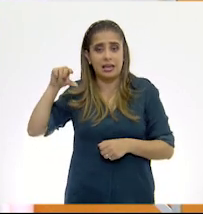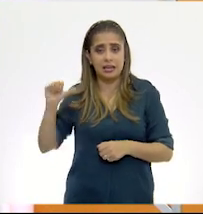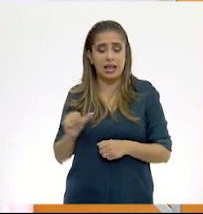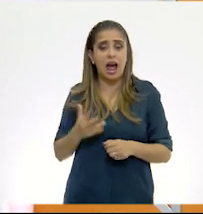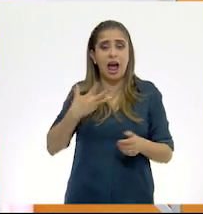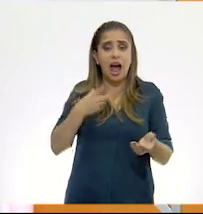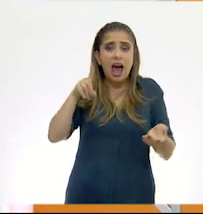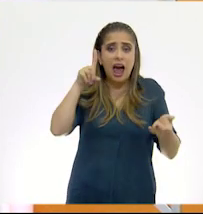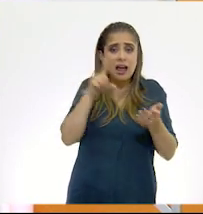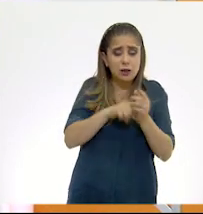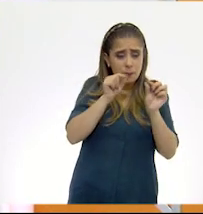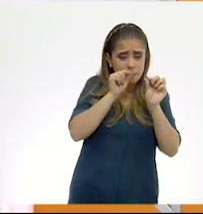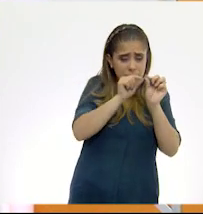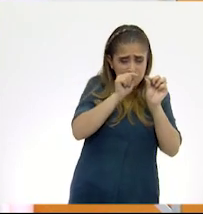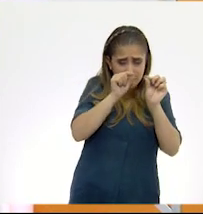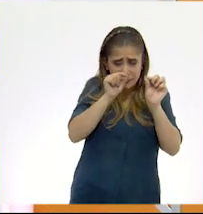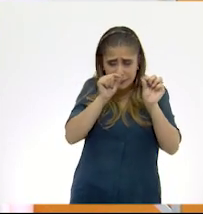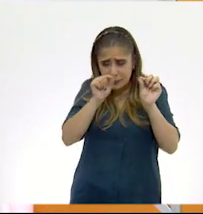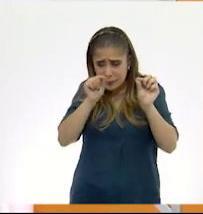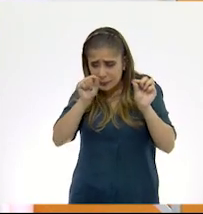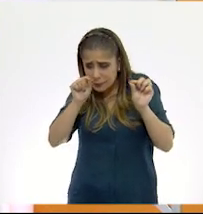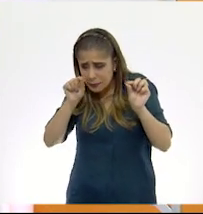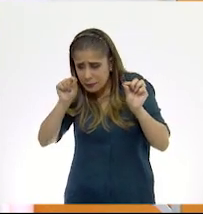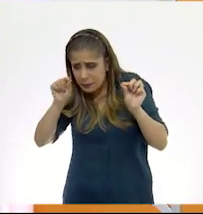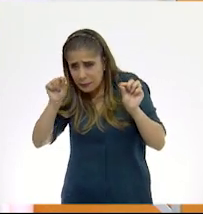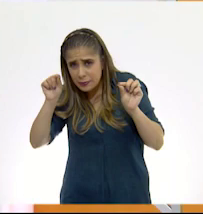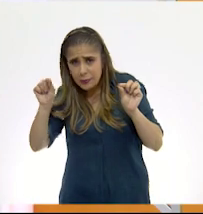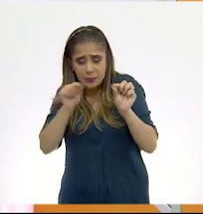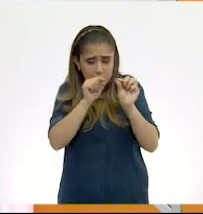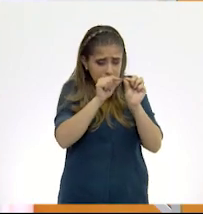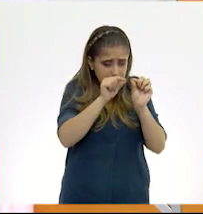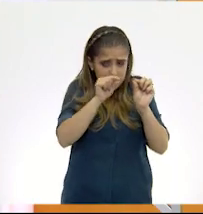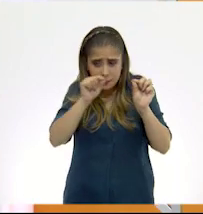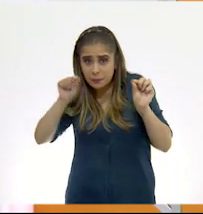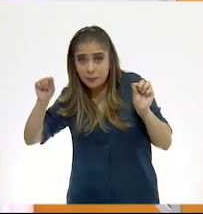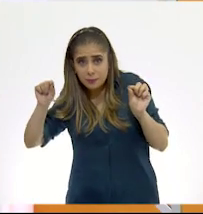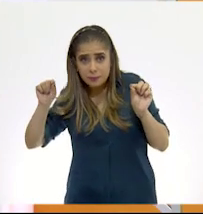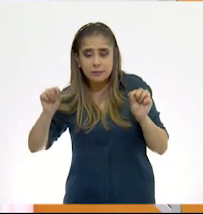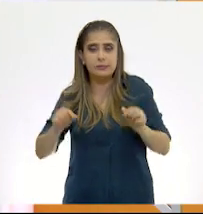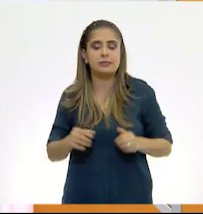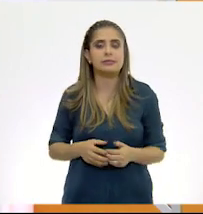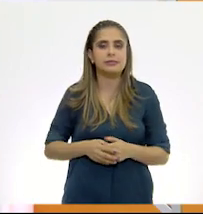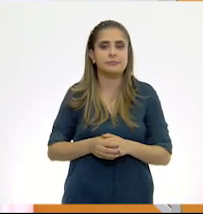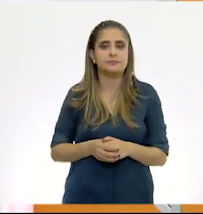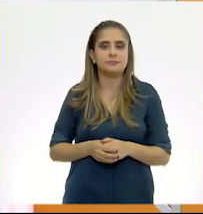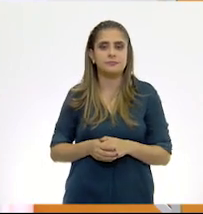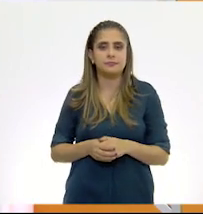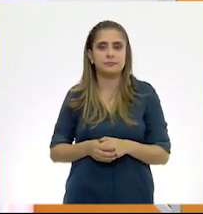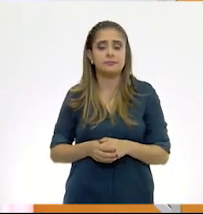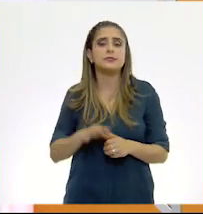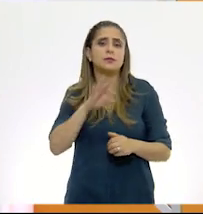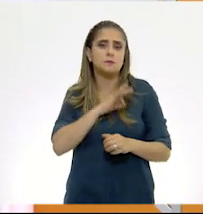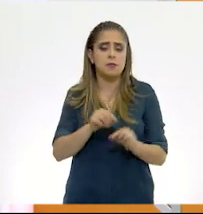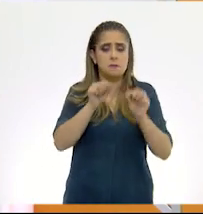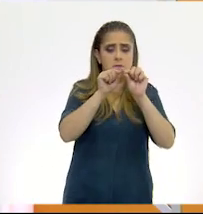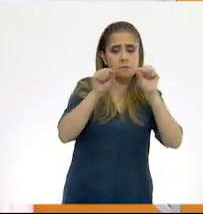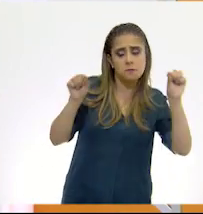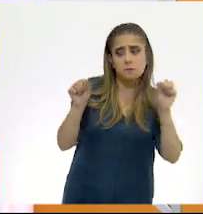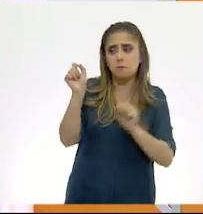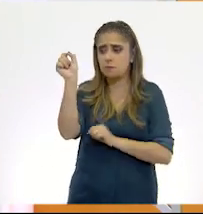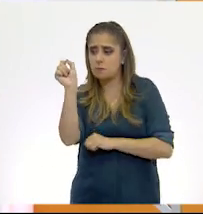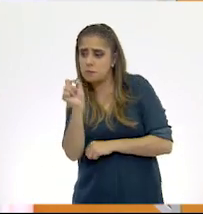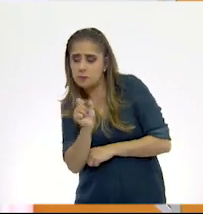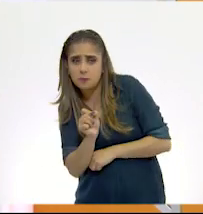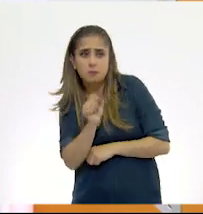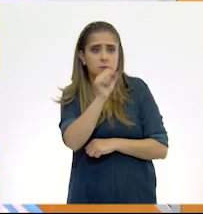no los vemos están tan juntitos que se forma una línea recta. Y la línea recta puede ser de diferentes